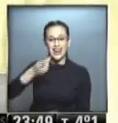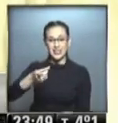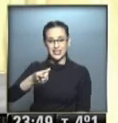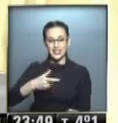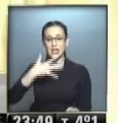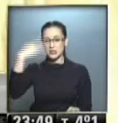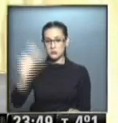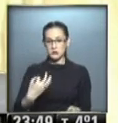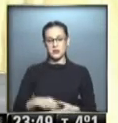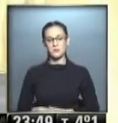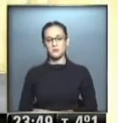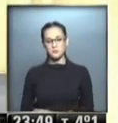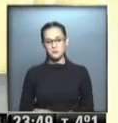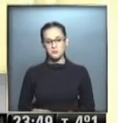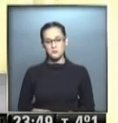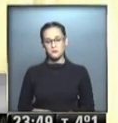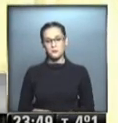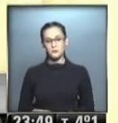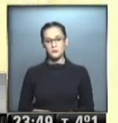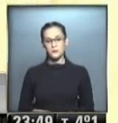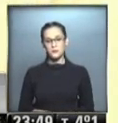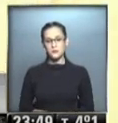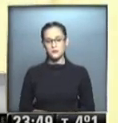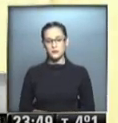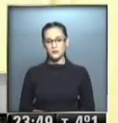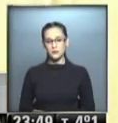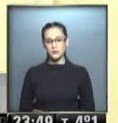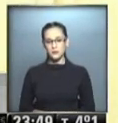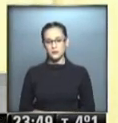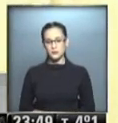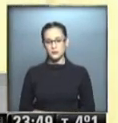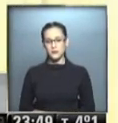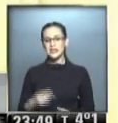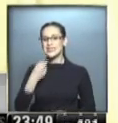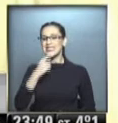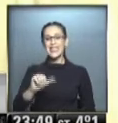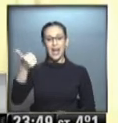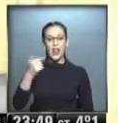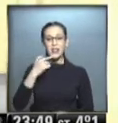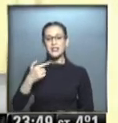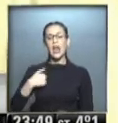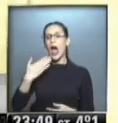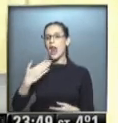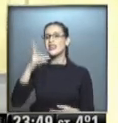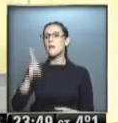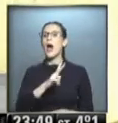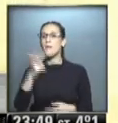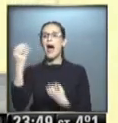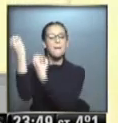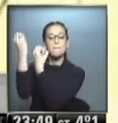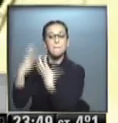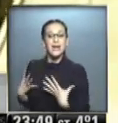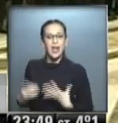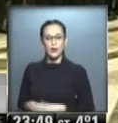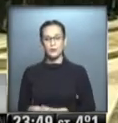ciclón. Para el tifo. Si gana el ciclón la Copa Argentina, van a decir que es un milagro del Papa, ¿no? Es que sí, veramente cosí, mierda. ¿Qué